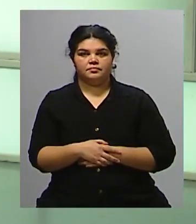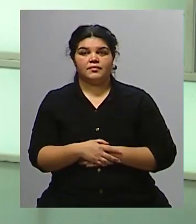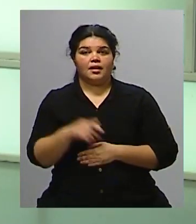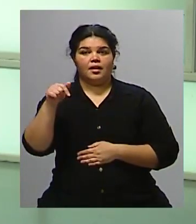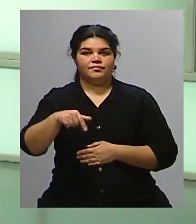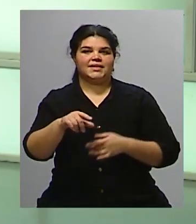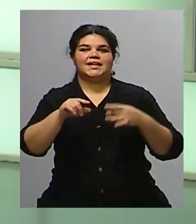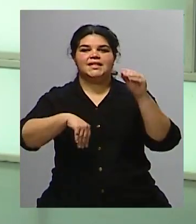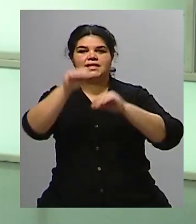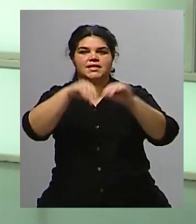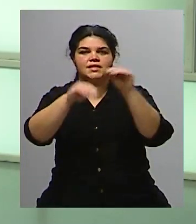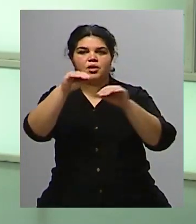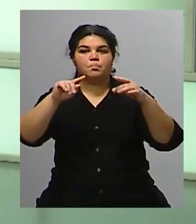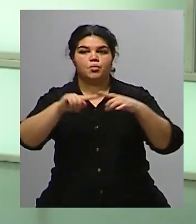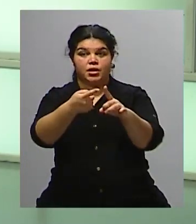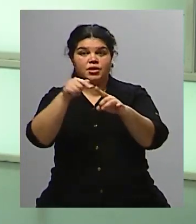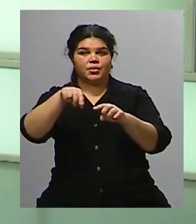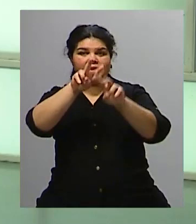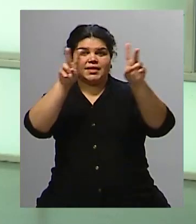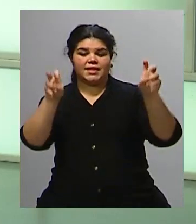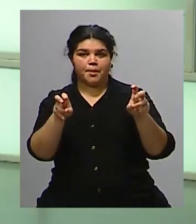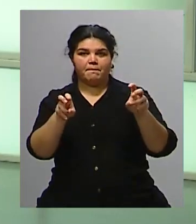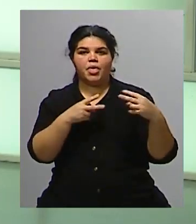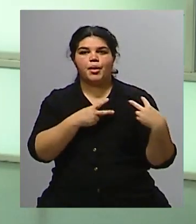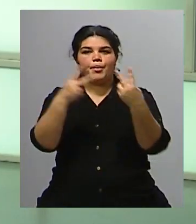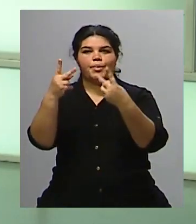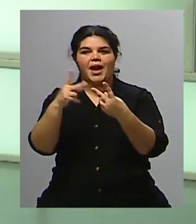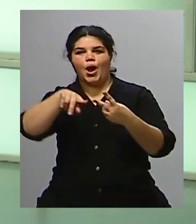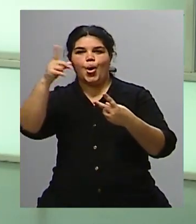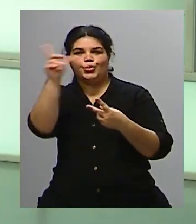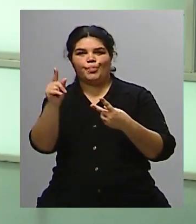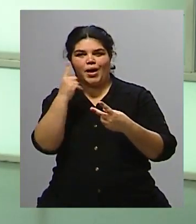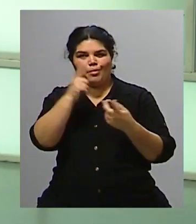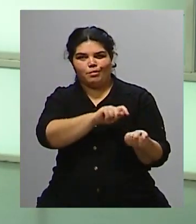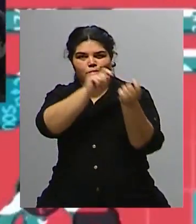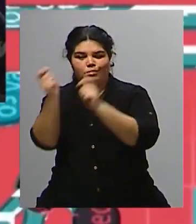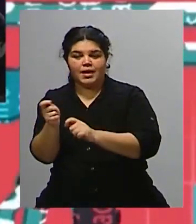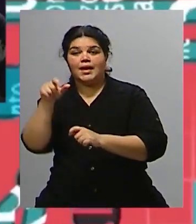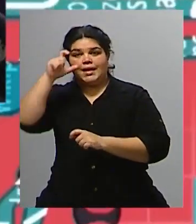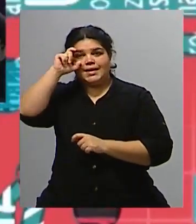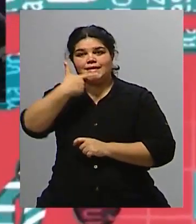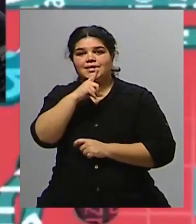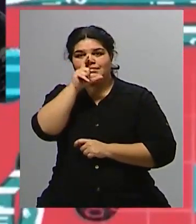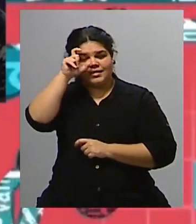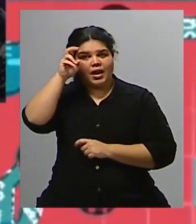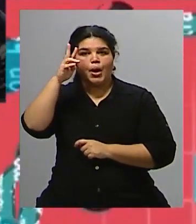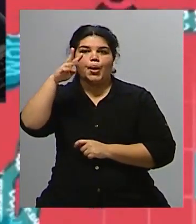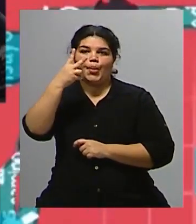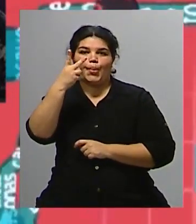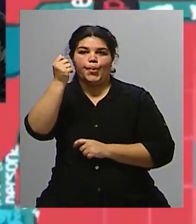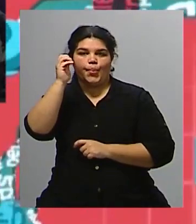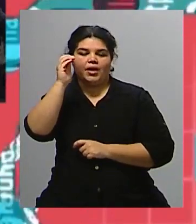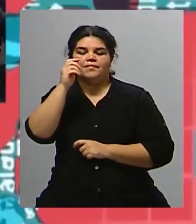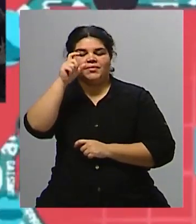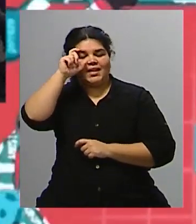Estamos en Chat Político hablando de migraciones y lo hacemos con Esteban Scuzzarello, licenciado en Estudios Internacionales. Esteban, hay un montón de temas que queremos